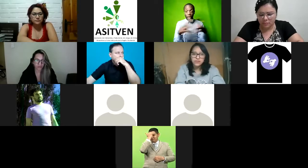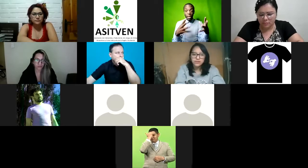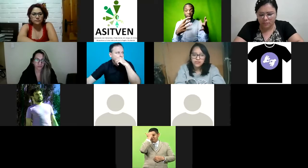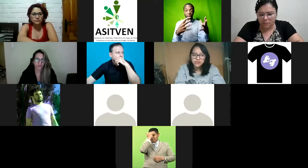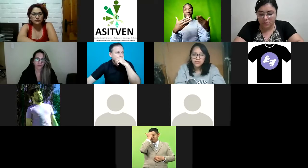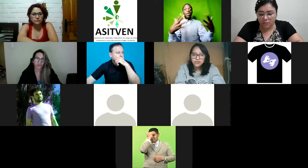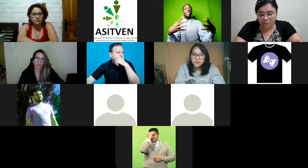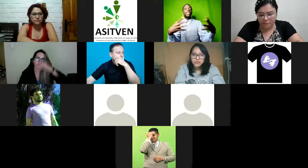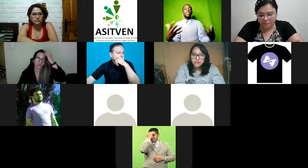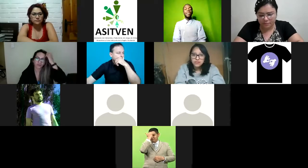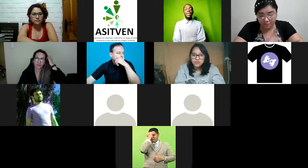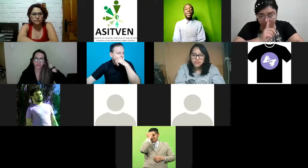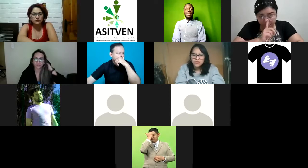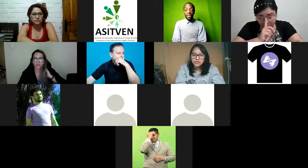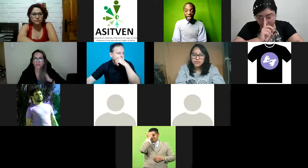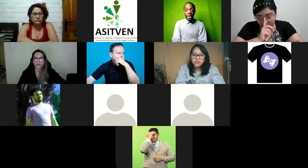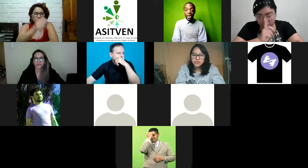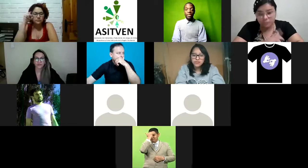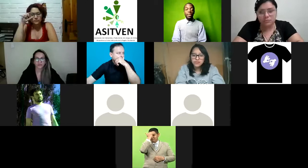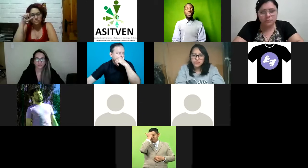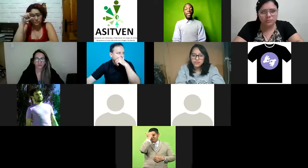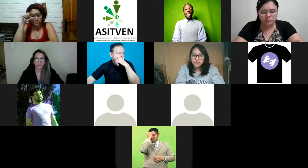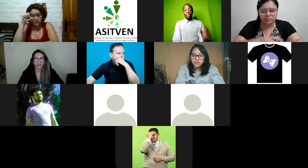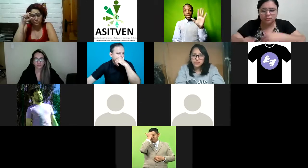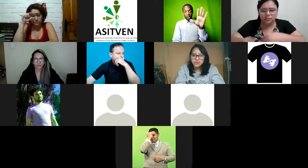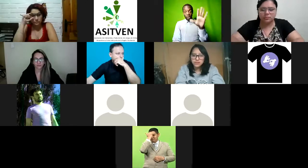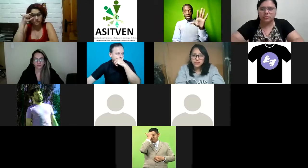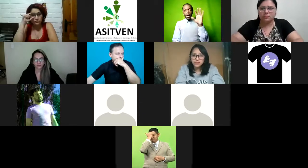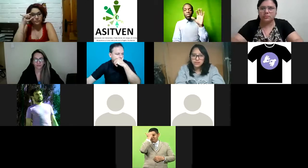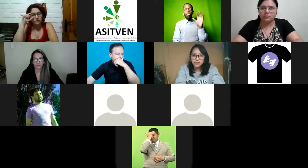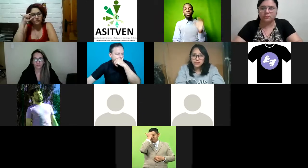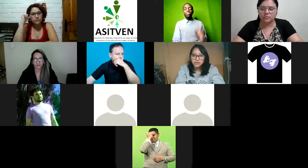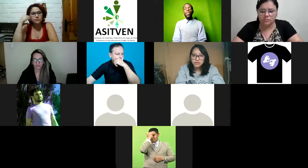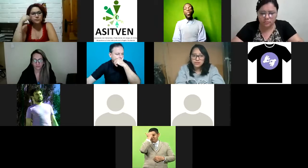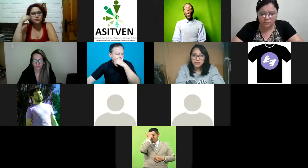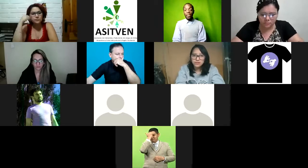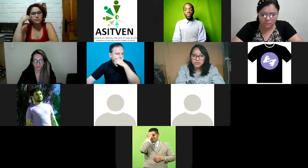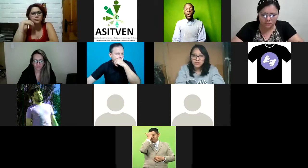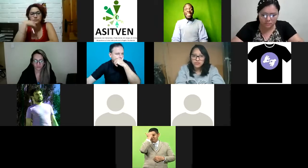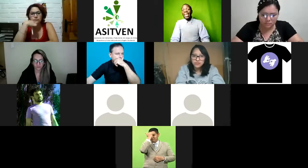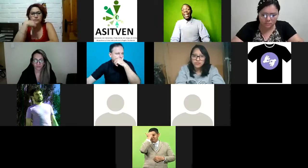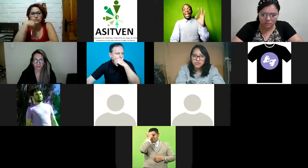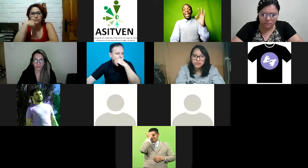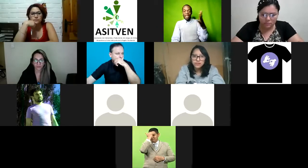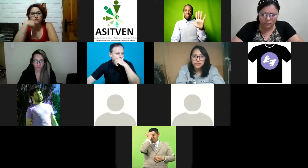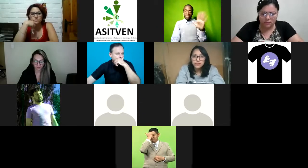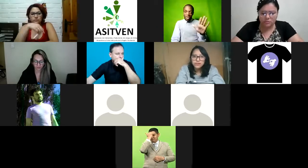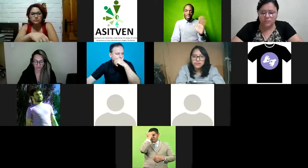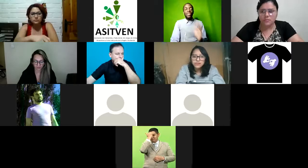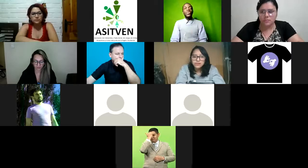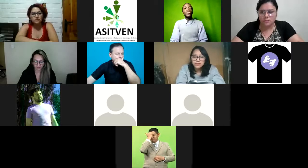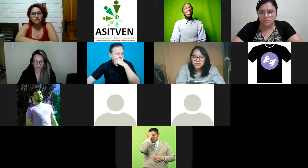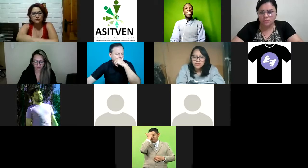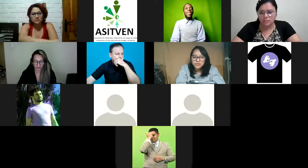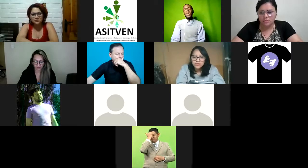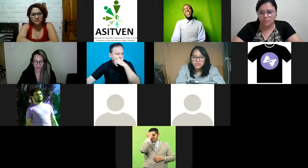la forma en que la lengua de señas se presenta. El video que tienen es un buen, no excelente, perdone, quizás